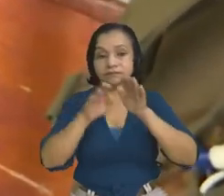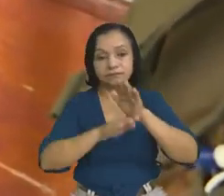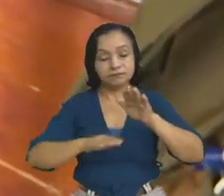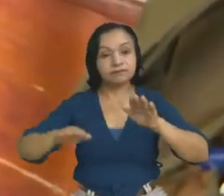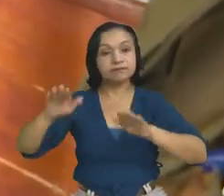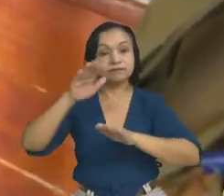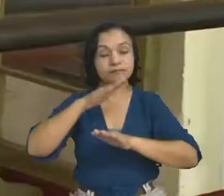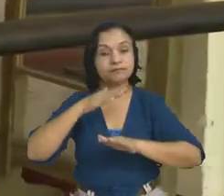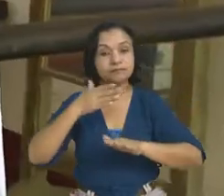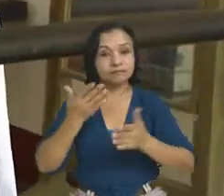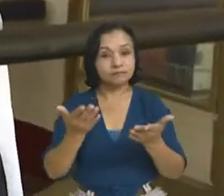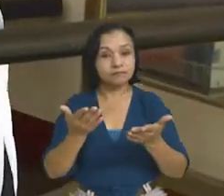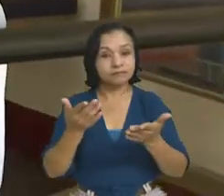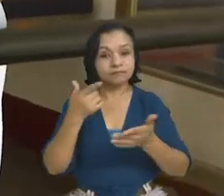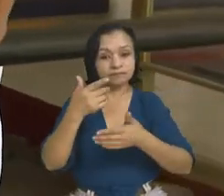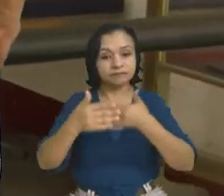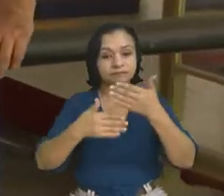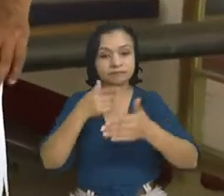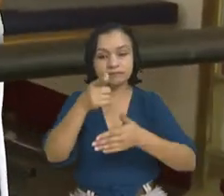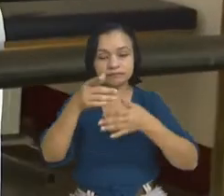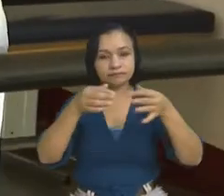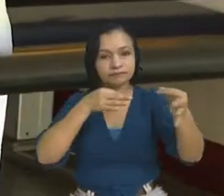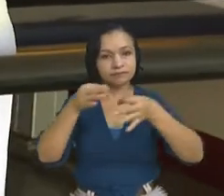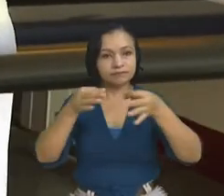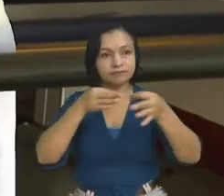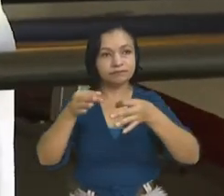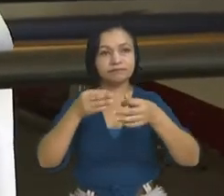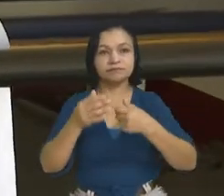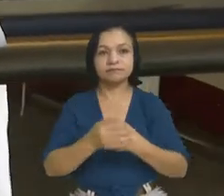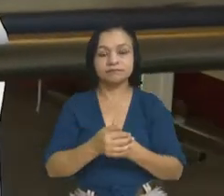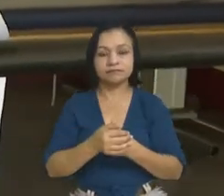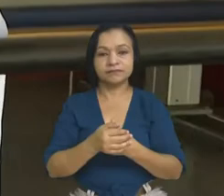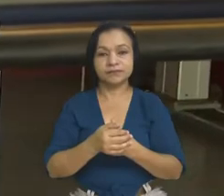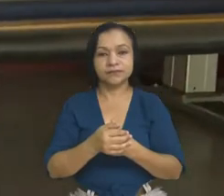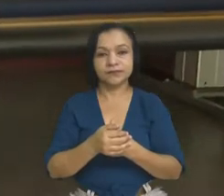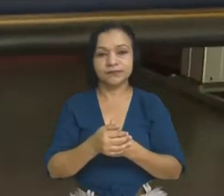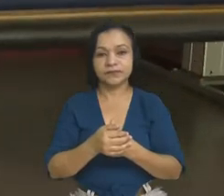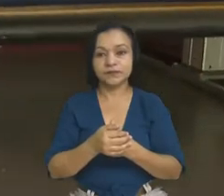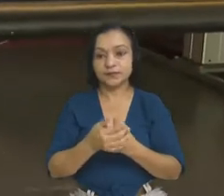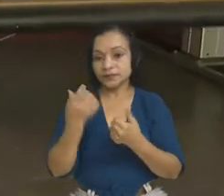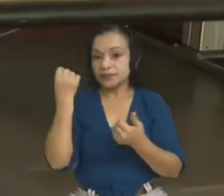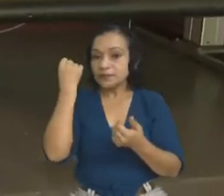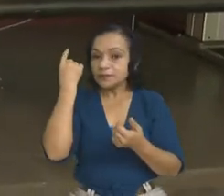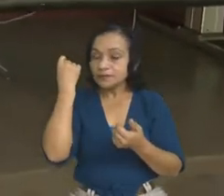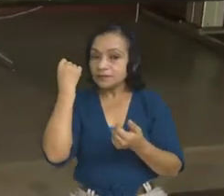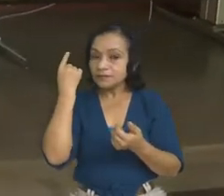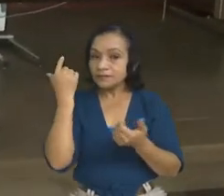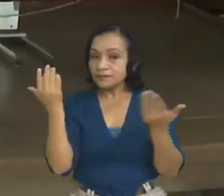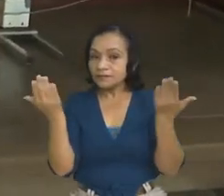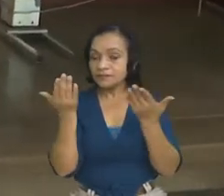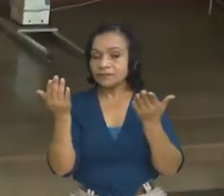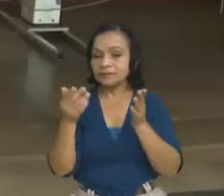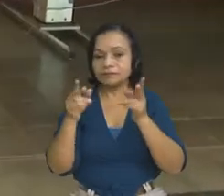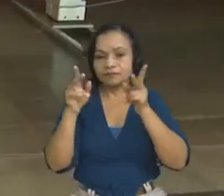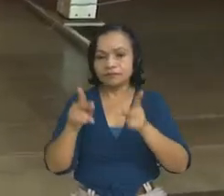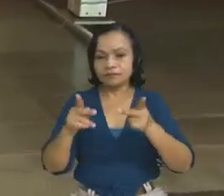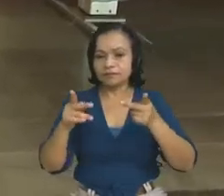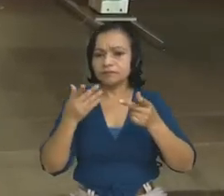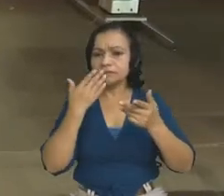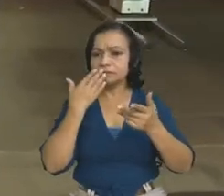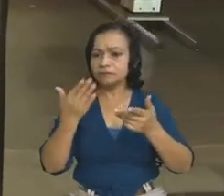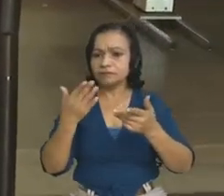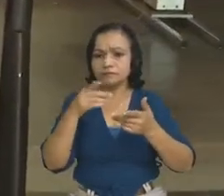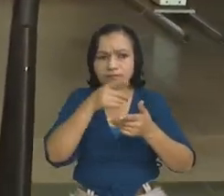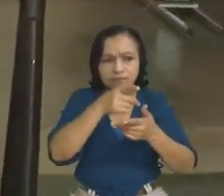complejas por ese proceso que usted ha mencionado, ¿no? Es decir, cuando no comprendemos que hay gente sana, tal vez